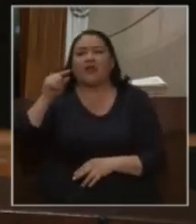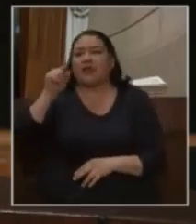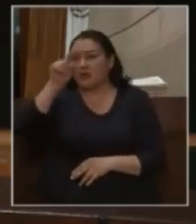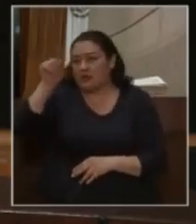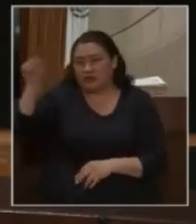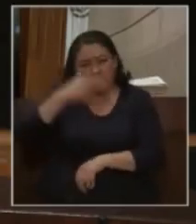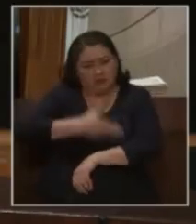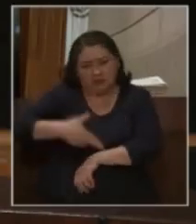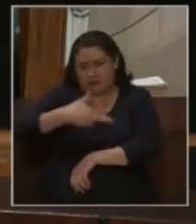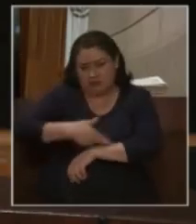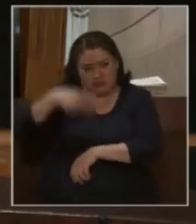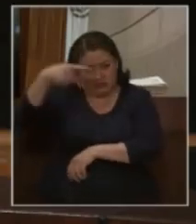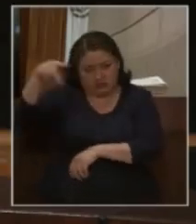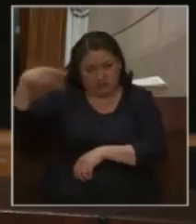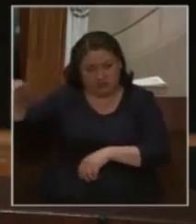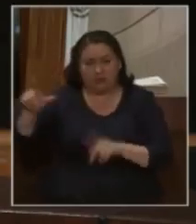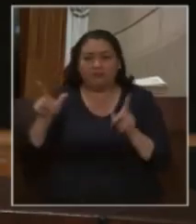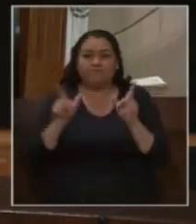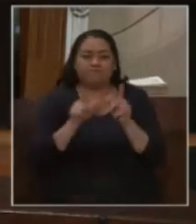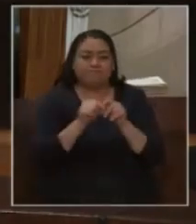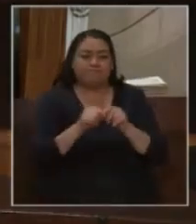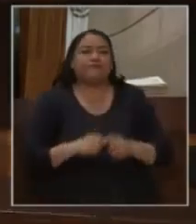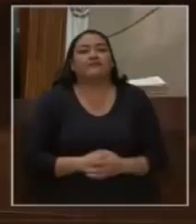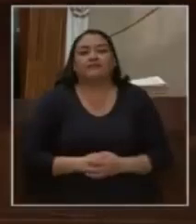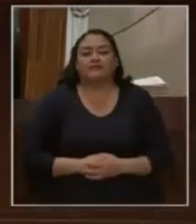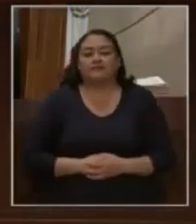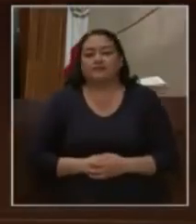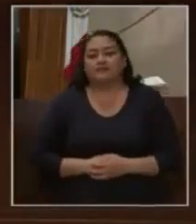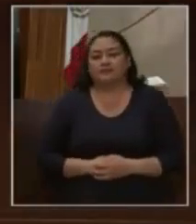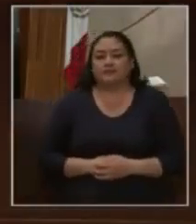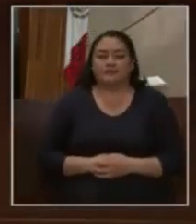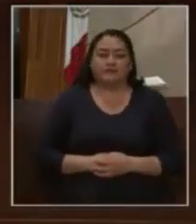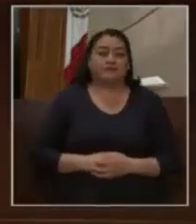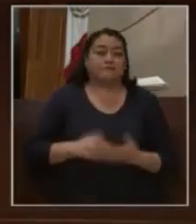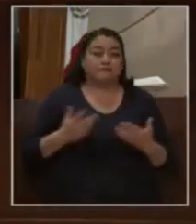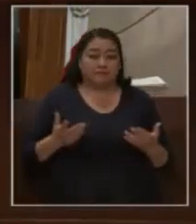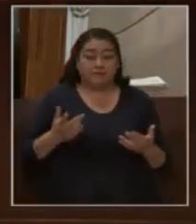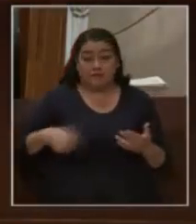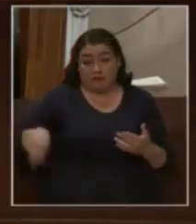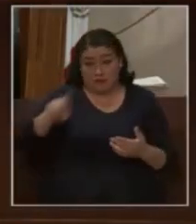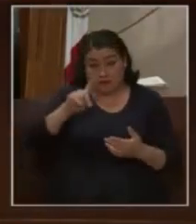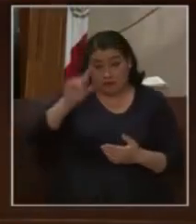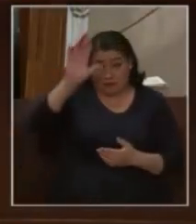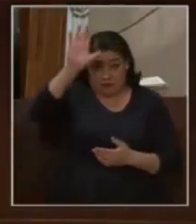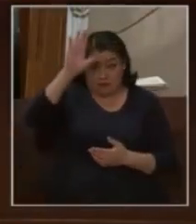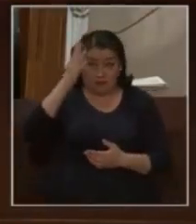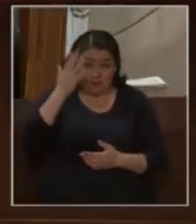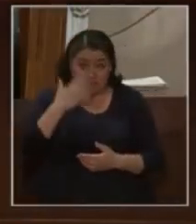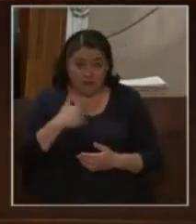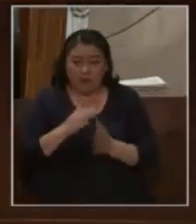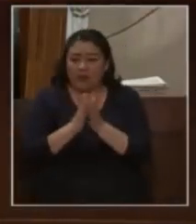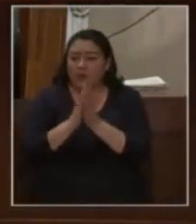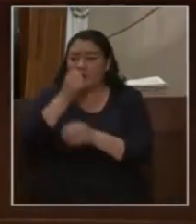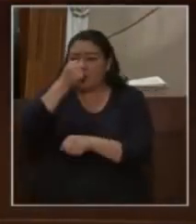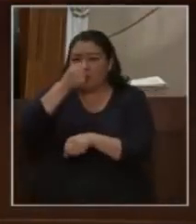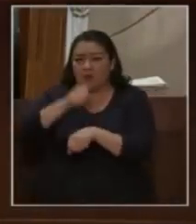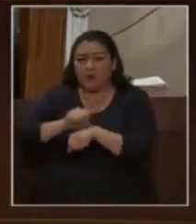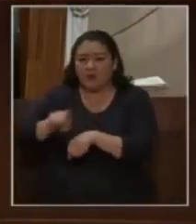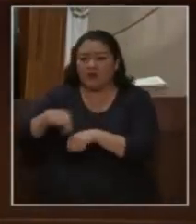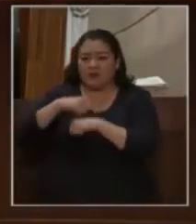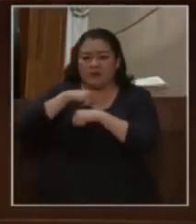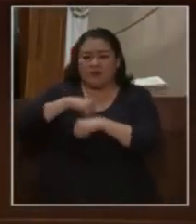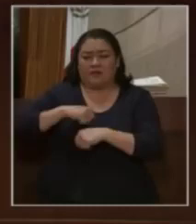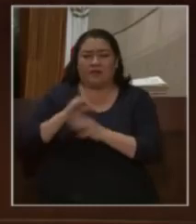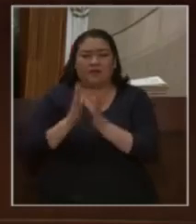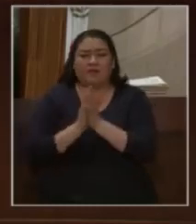determinen lo precedente. Sería cuanto. Si no hay alguna otra intervención, Secretaria General,